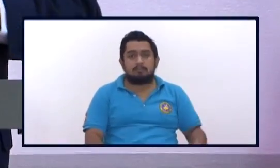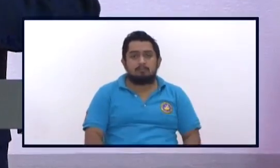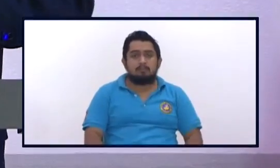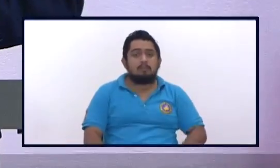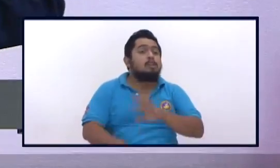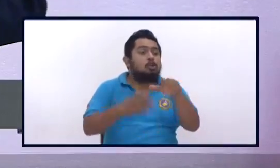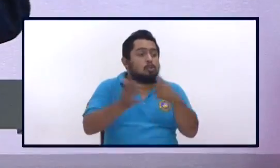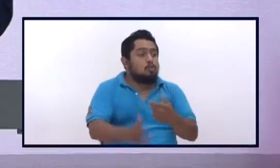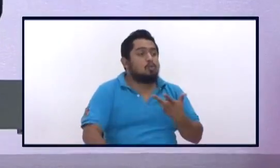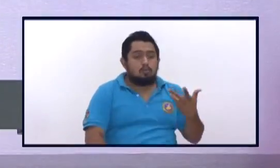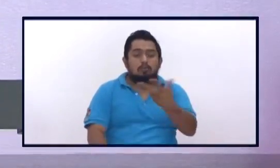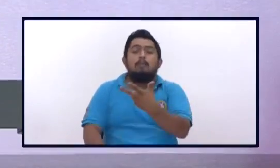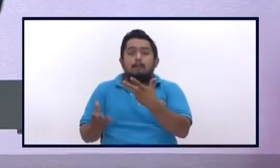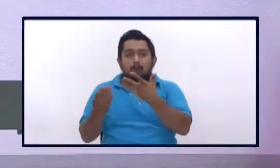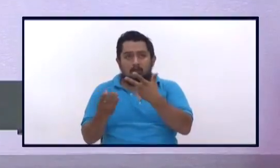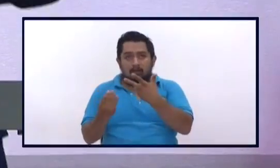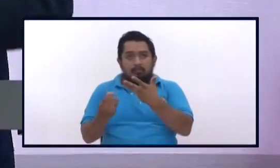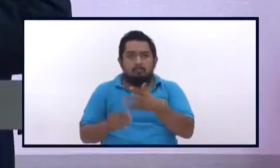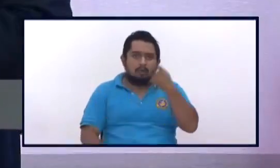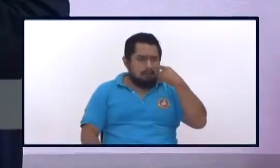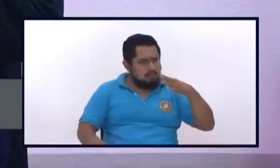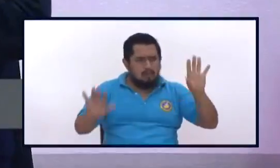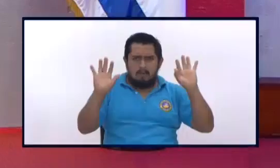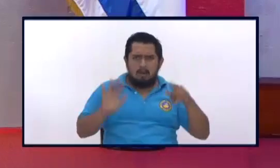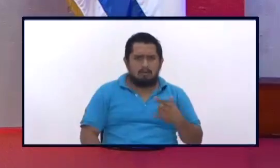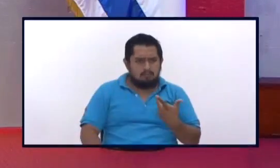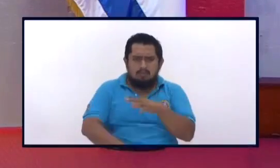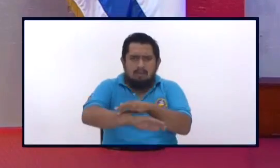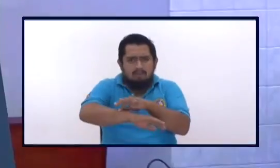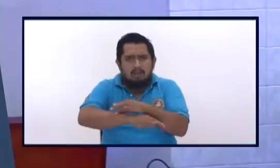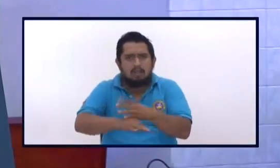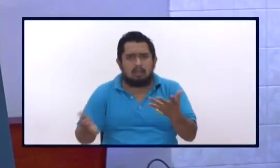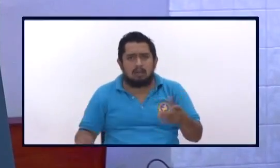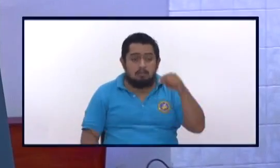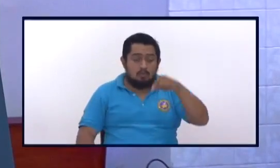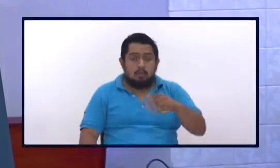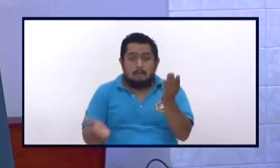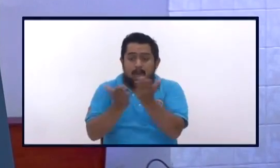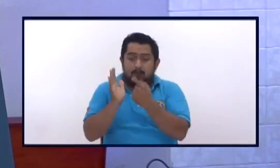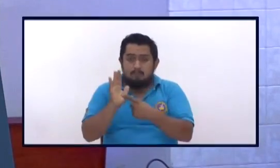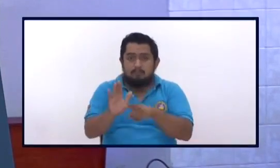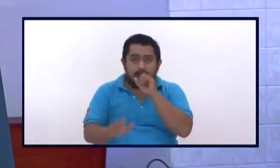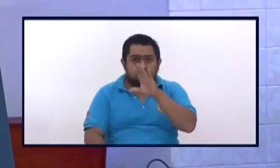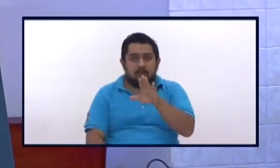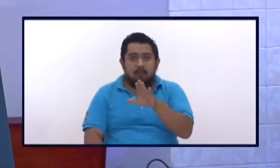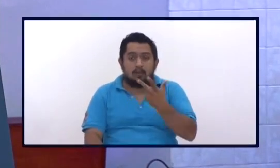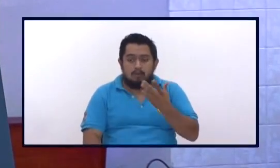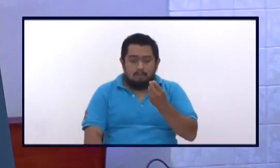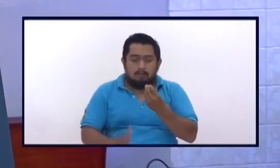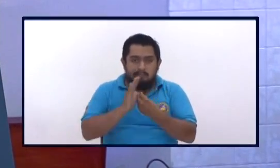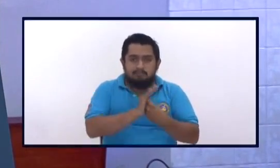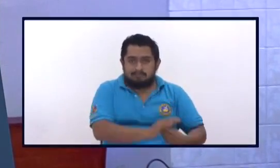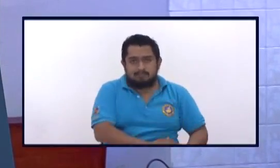todos tenemos miedo es normal somos humanos pero hoy la palabra del señor nos recuerda cómo dejar de tenerlo